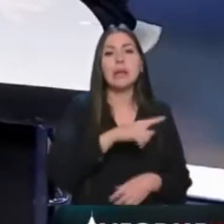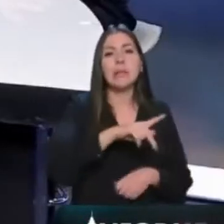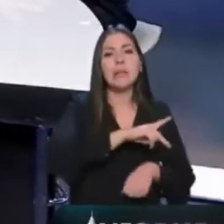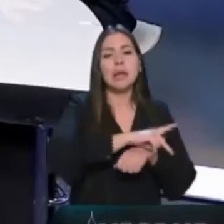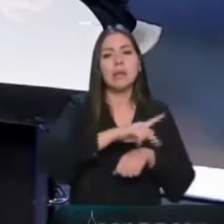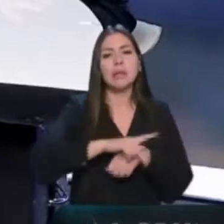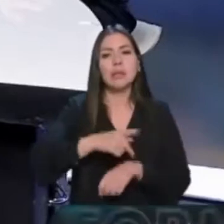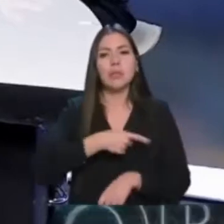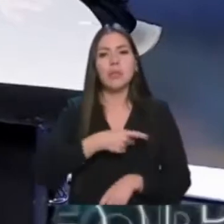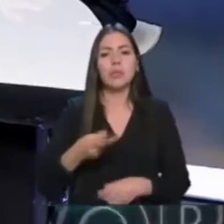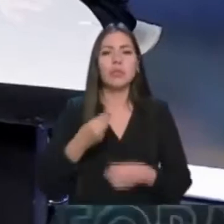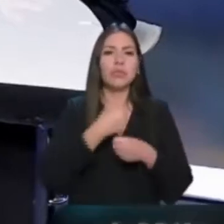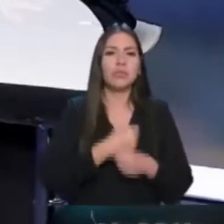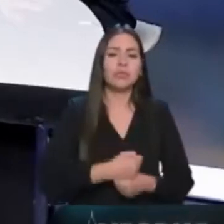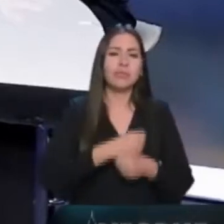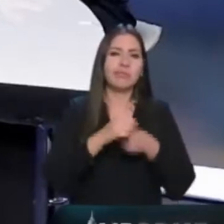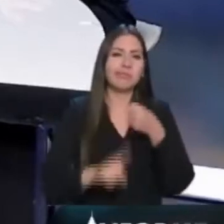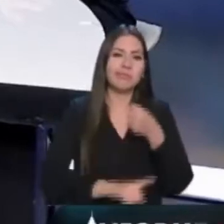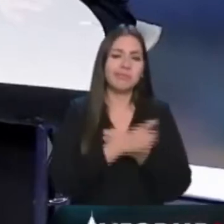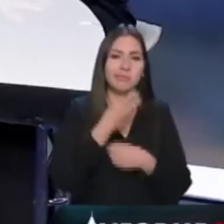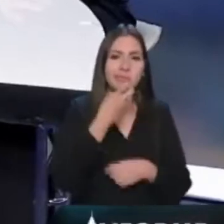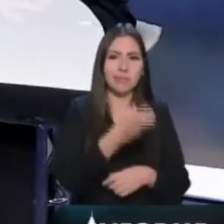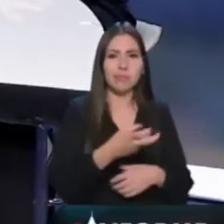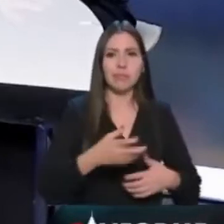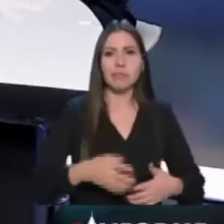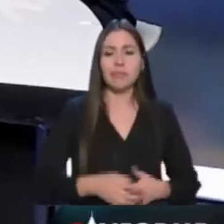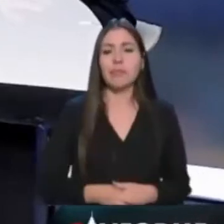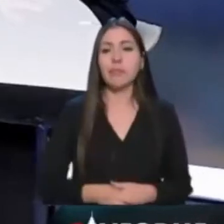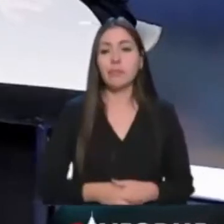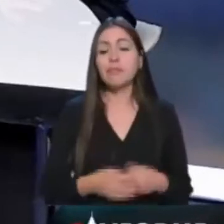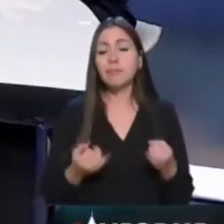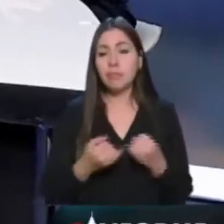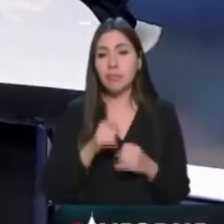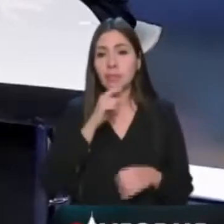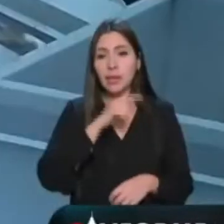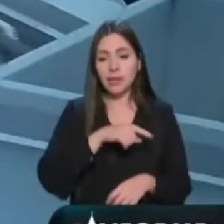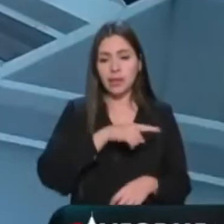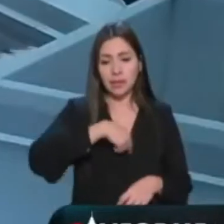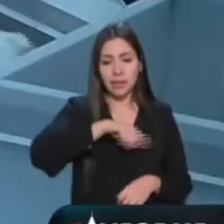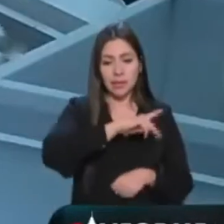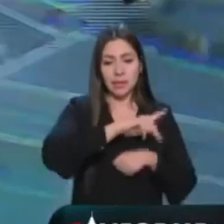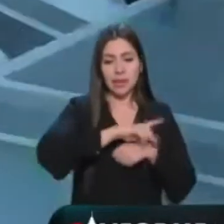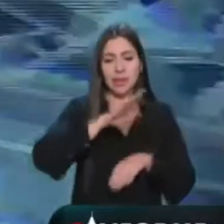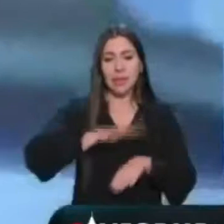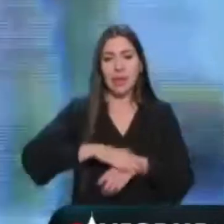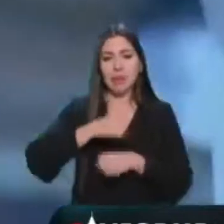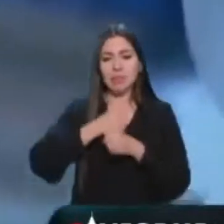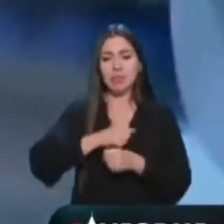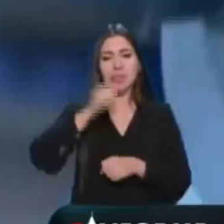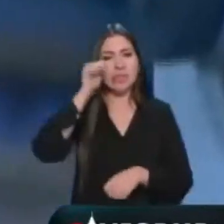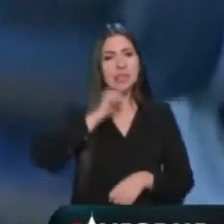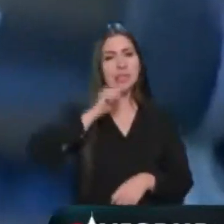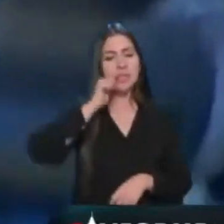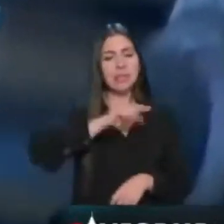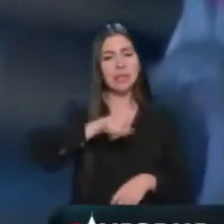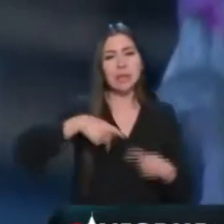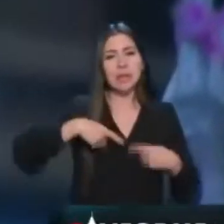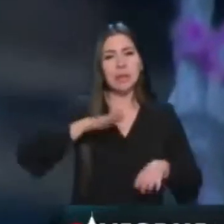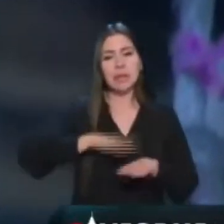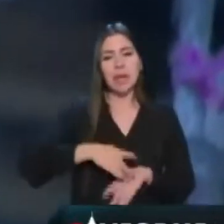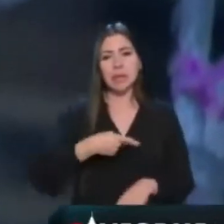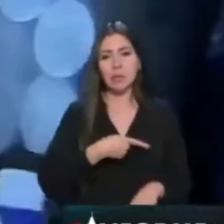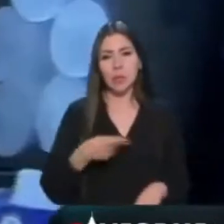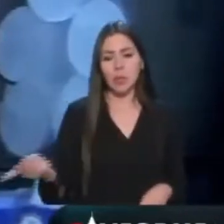diferentes consecuencias de ello. Y obviamente en nuestros países los más afectados son siempre los más pobres, los